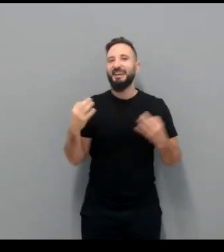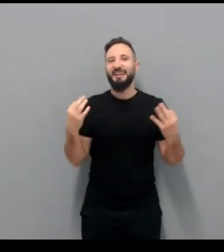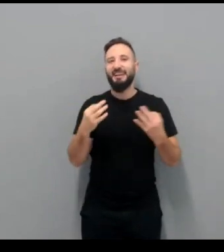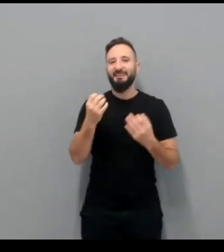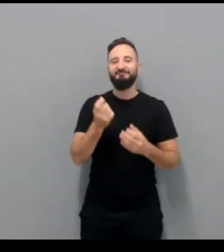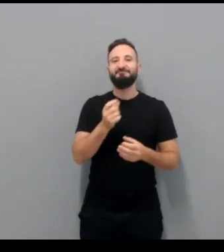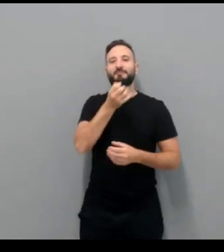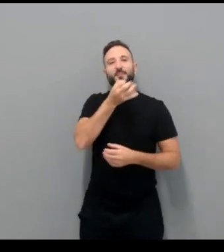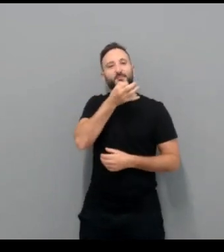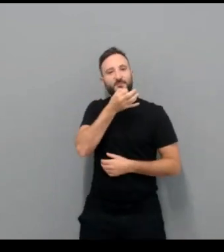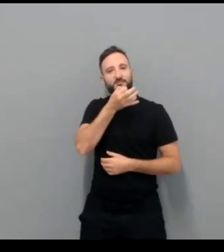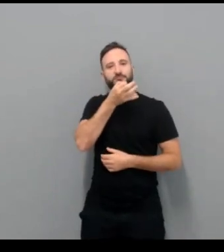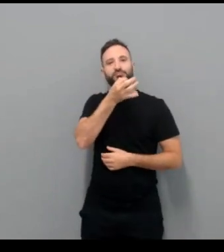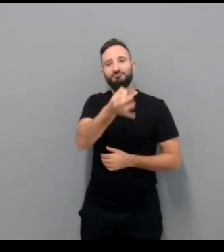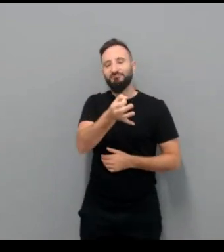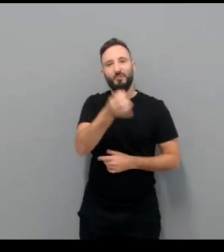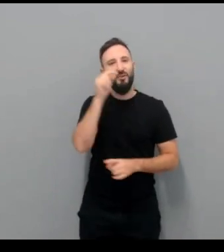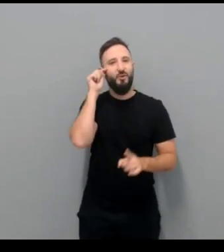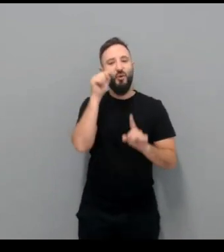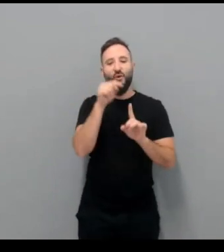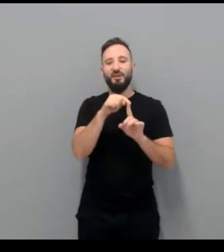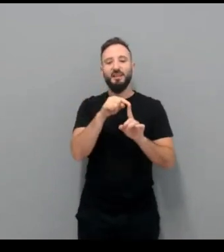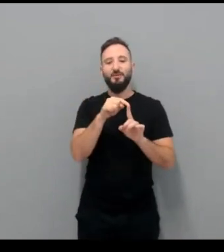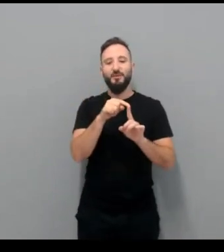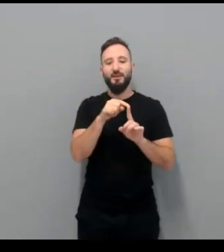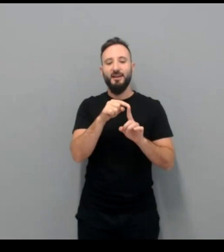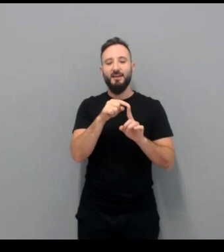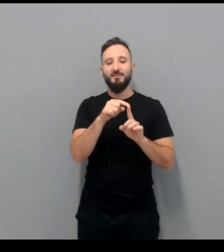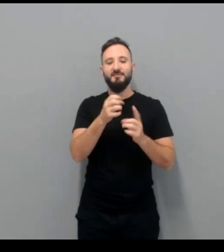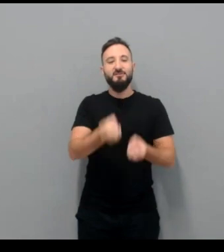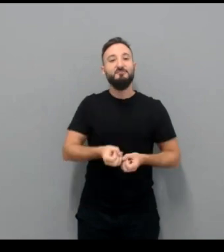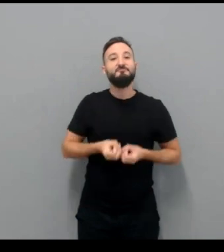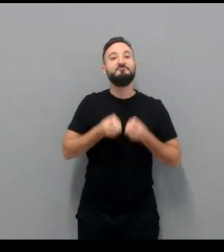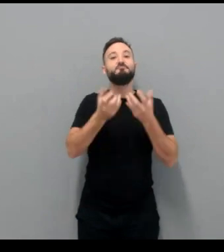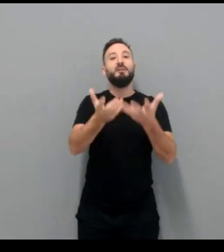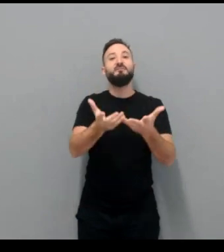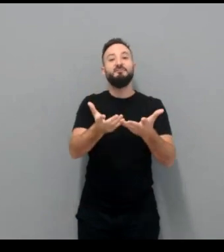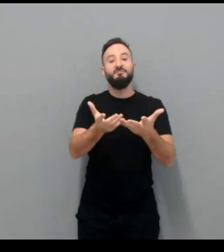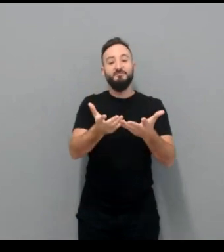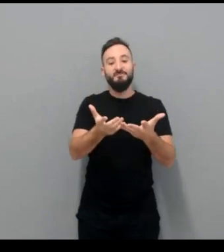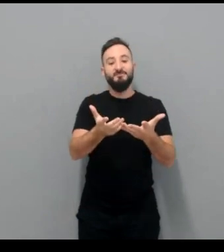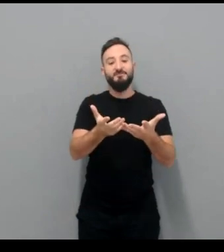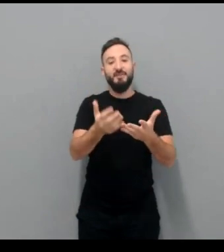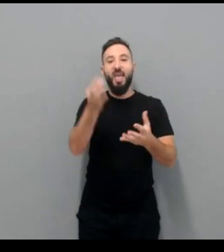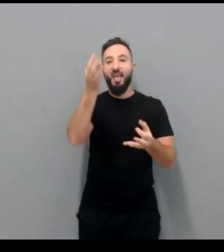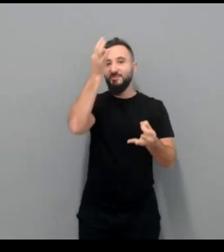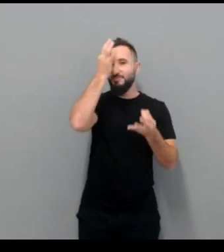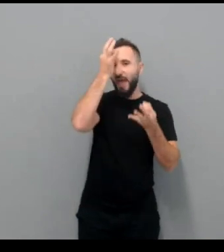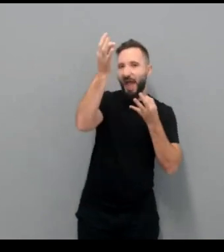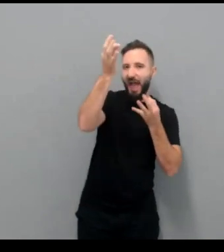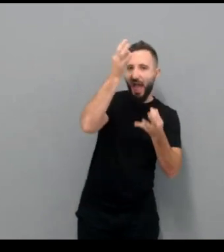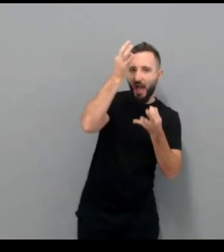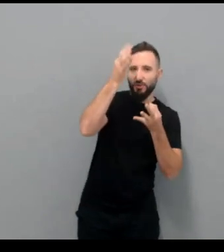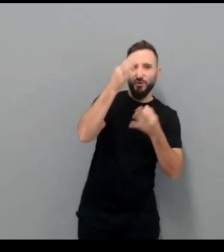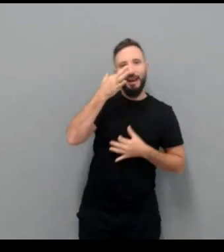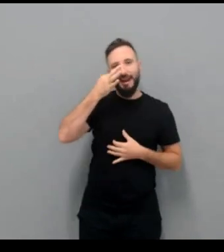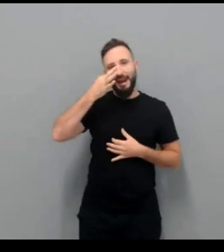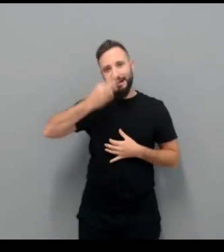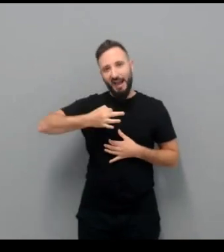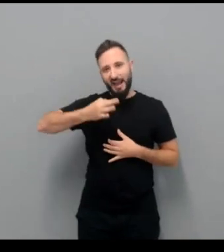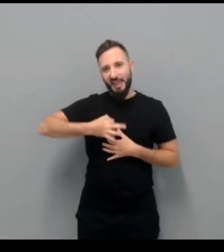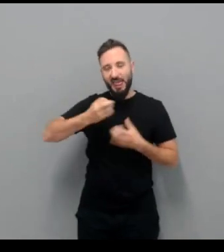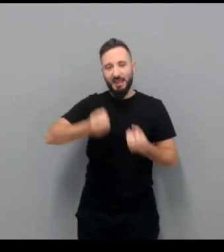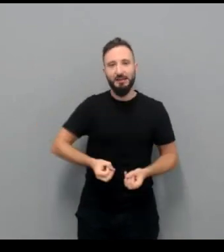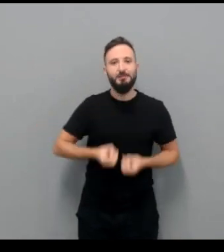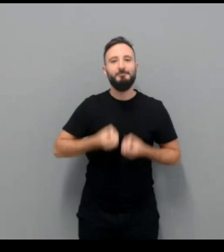intervenir fundamentalmente para haceros llegar algunos datos de la realidad